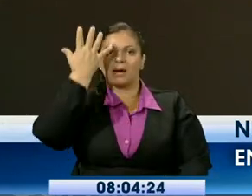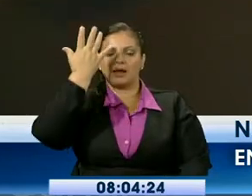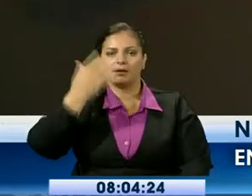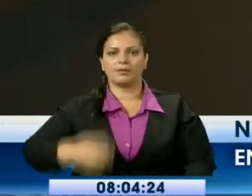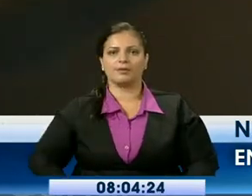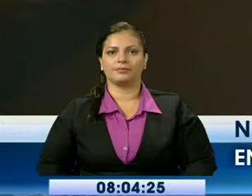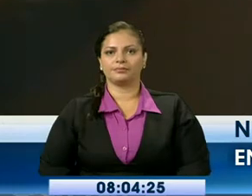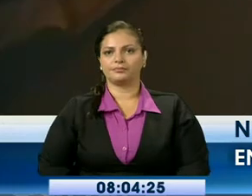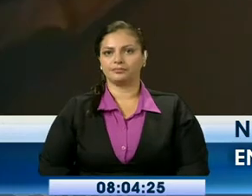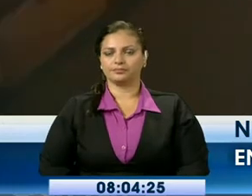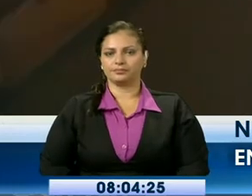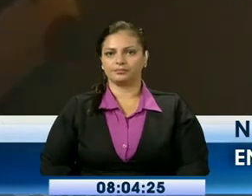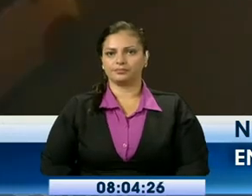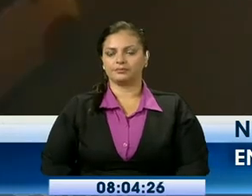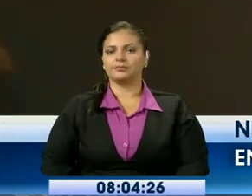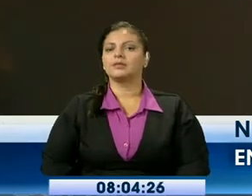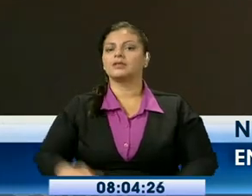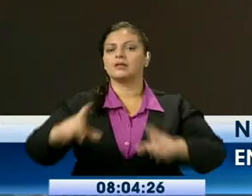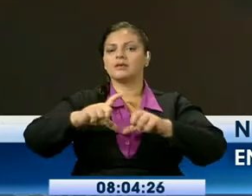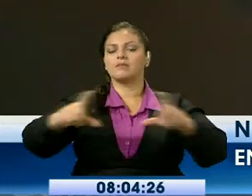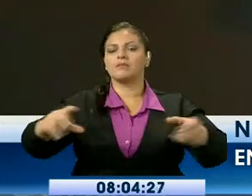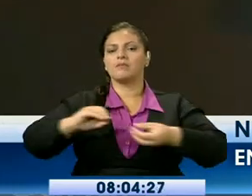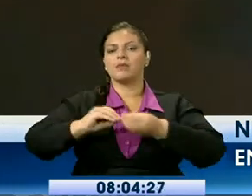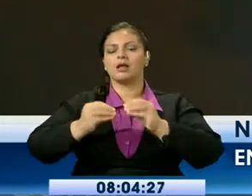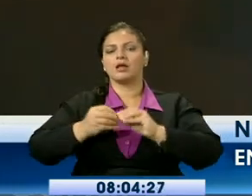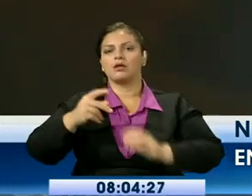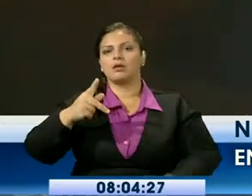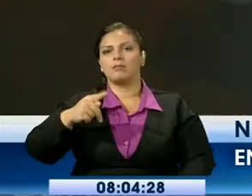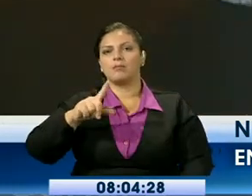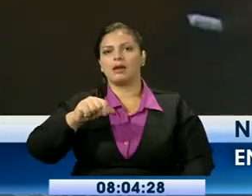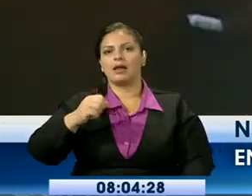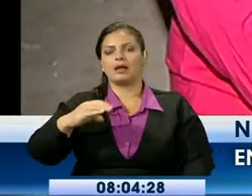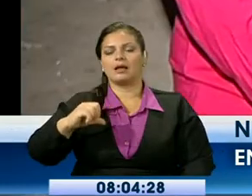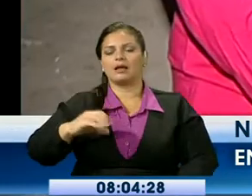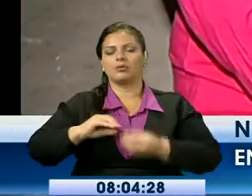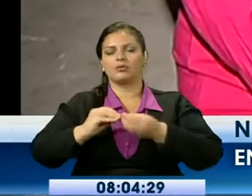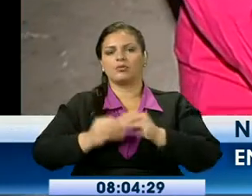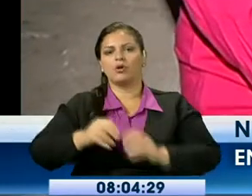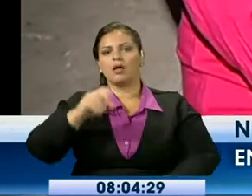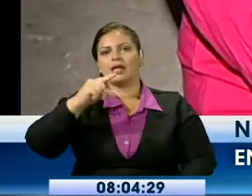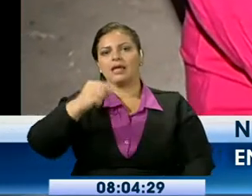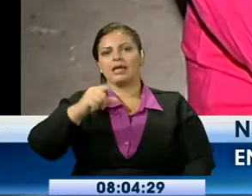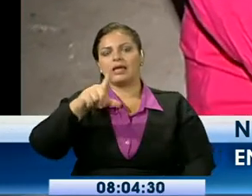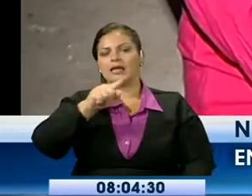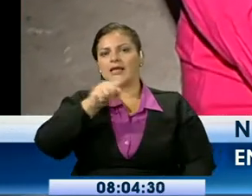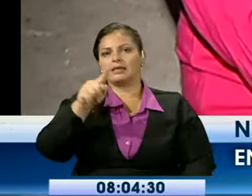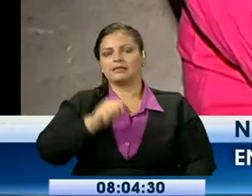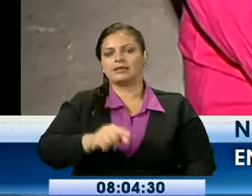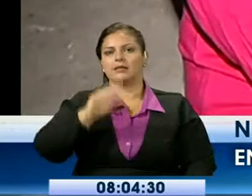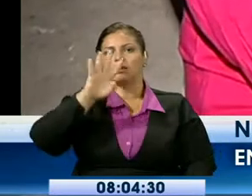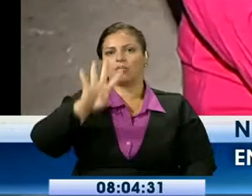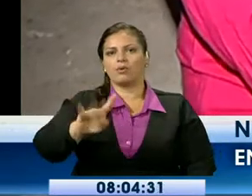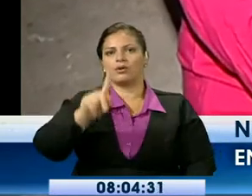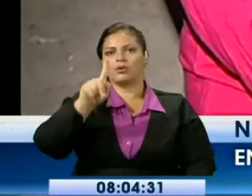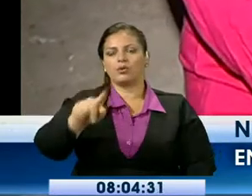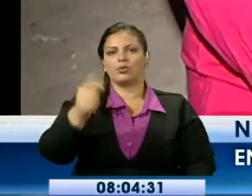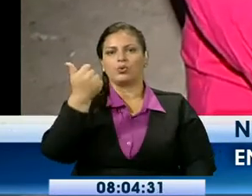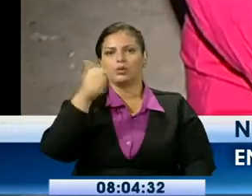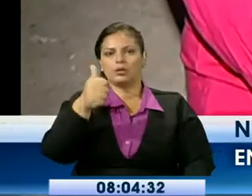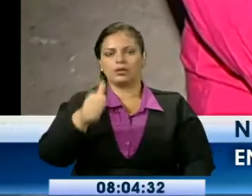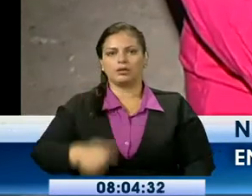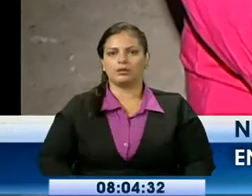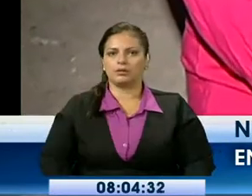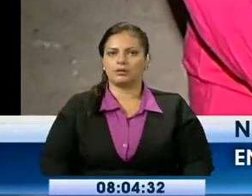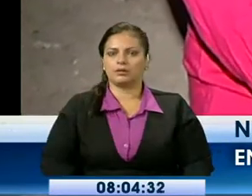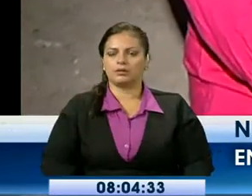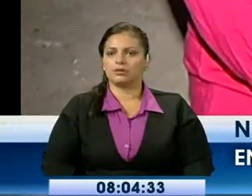GRZ4110. El robo duró aproximadamente 8 minutos. Ellos no hicieron bulla, no rompieron vidrio, nada. No se escuchó